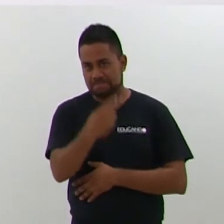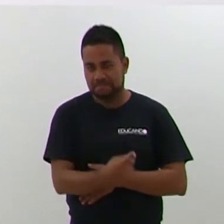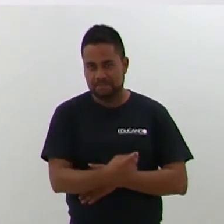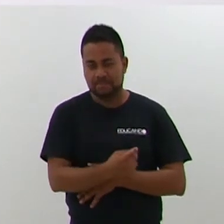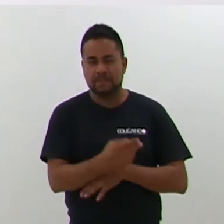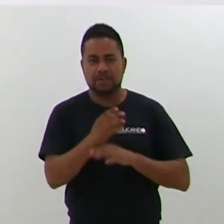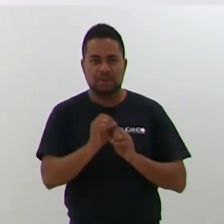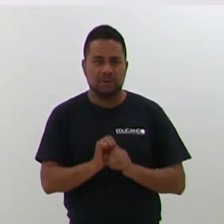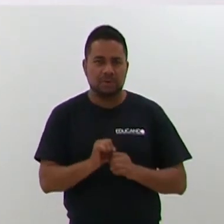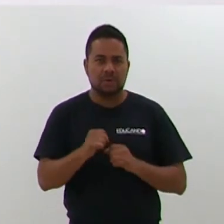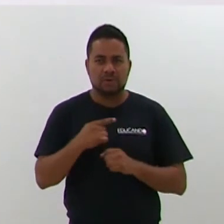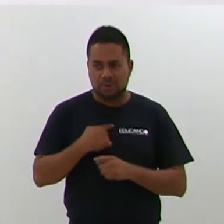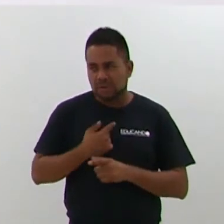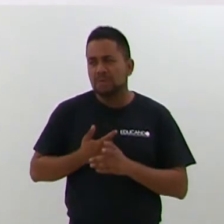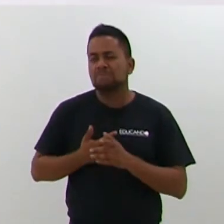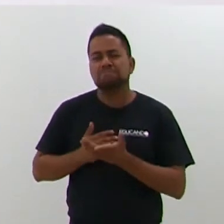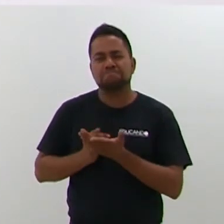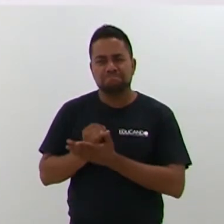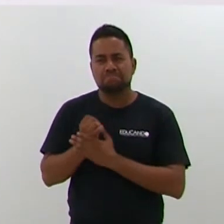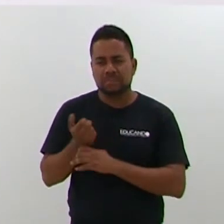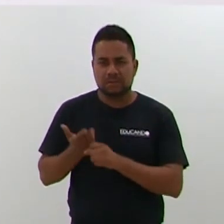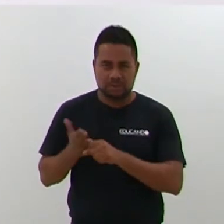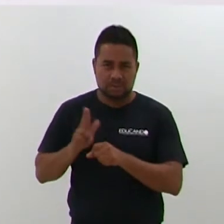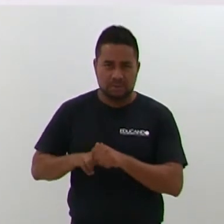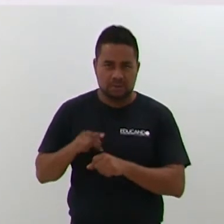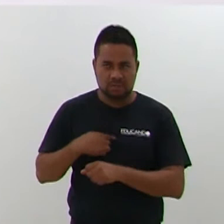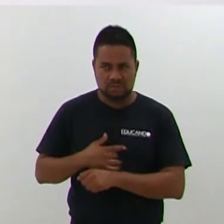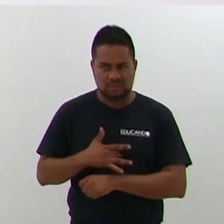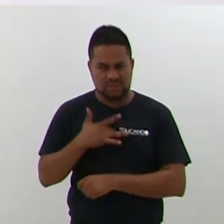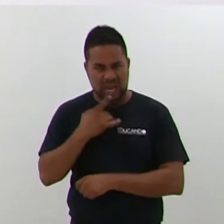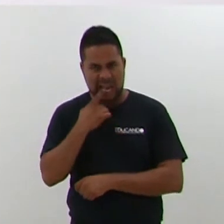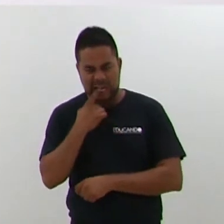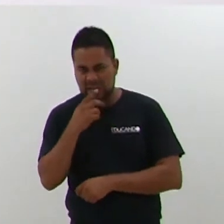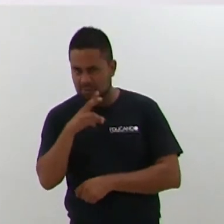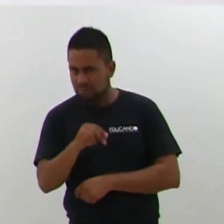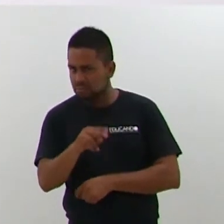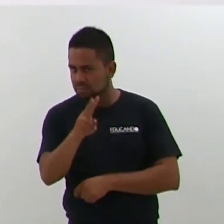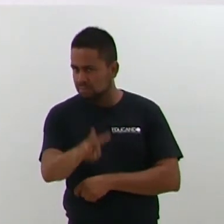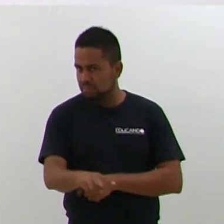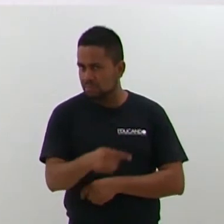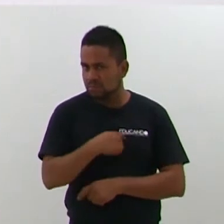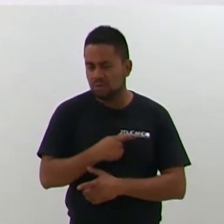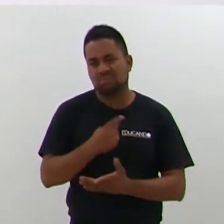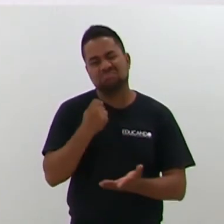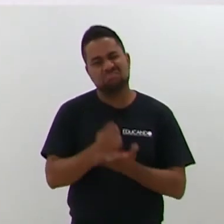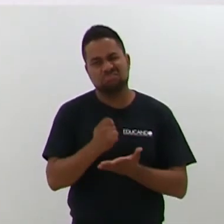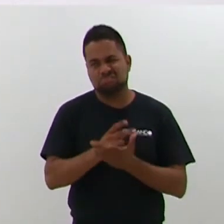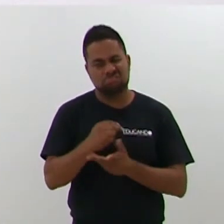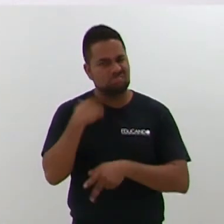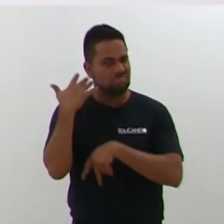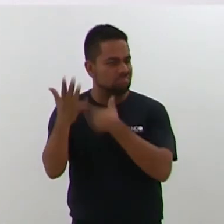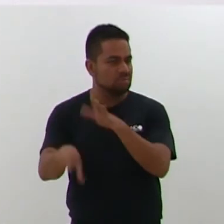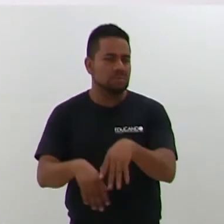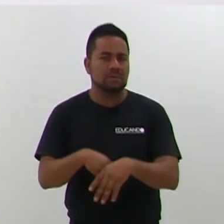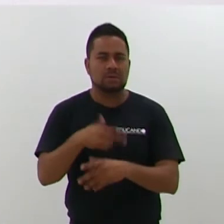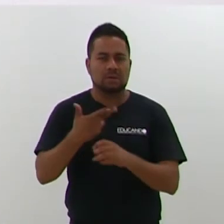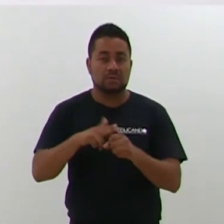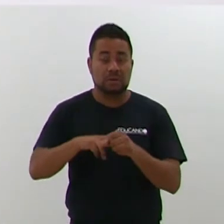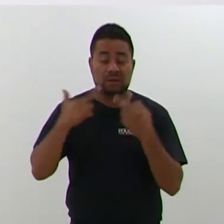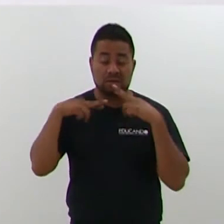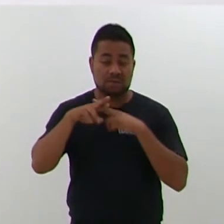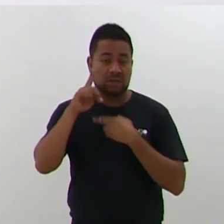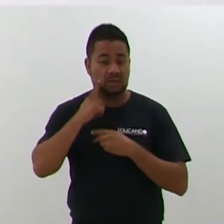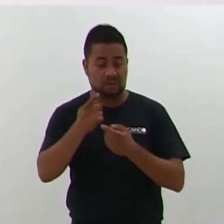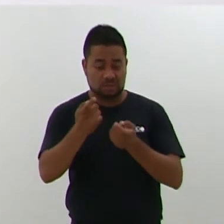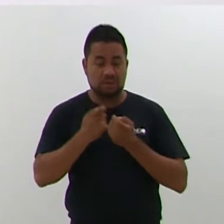definitivamente no quiero ir al hospital. No es que sienta celos, la verdad tengo mucha tarea. La profesora nos pidió investigar sobre